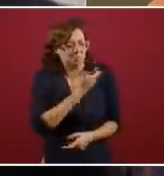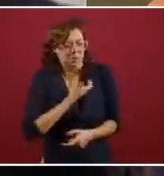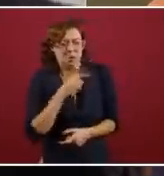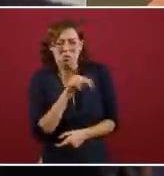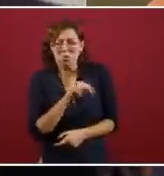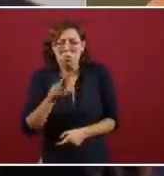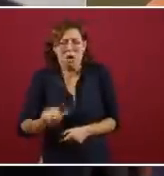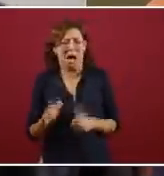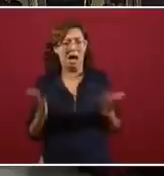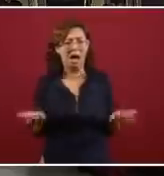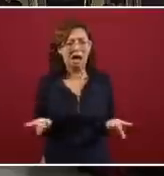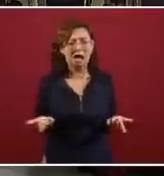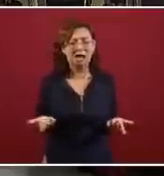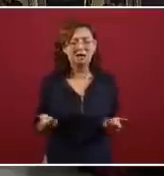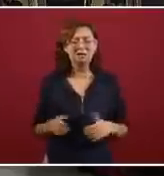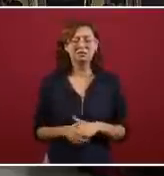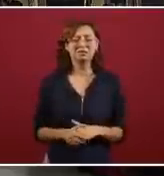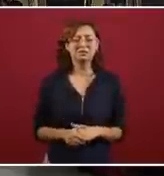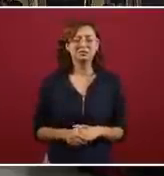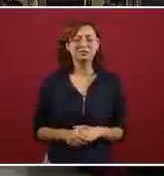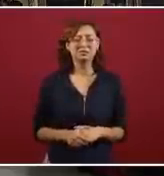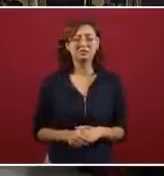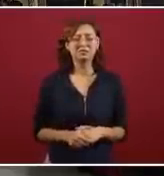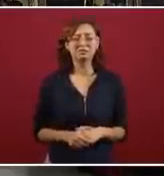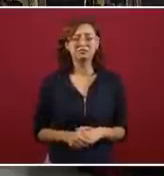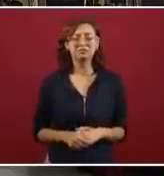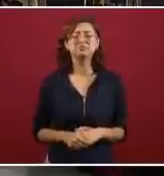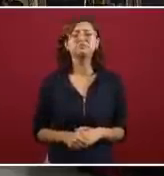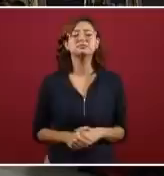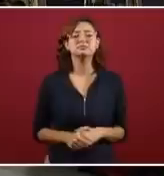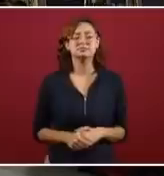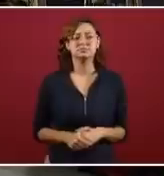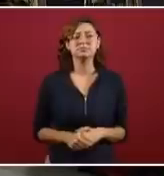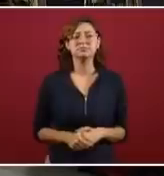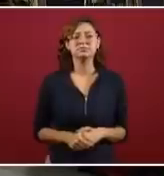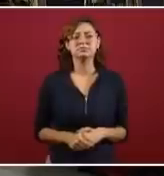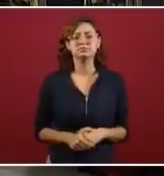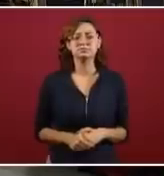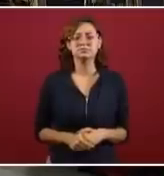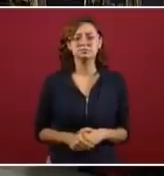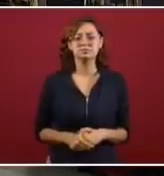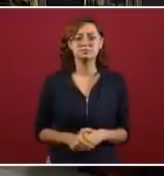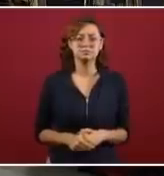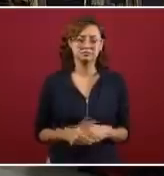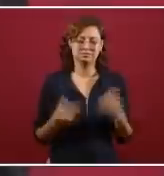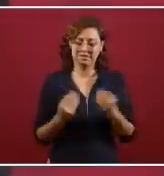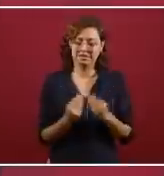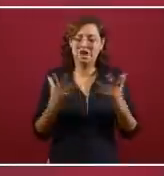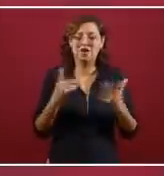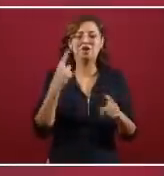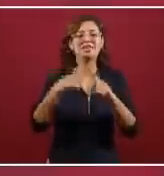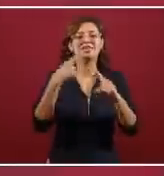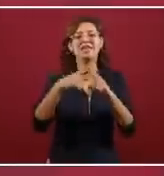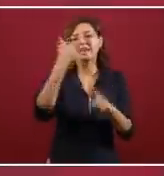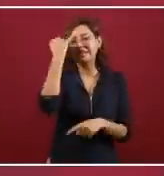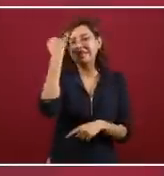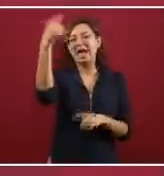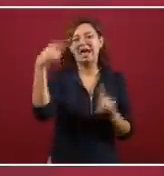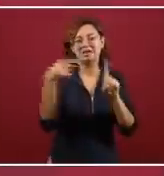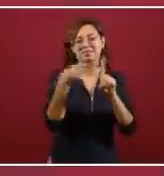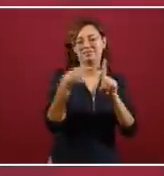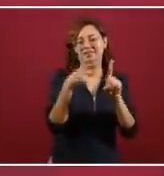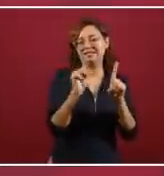se gastaron. Bueno, mire, desde luego que tuvo que ver Salinas, pero